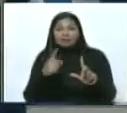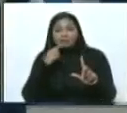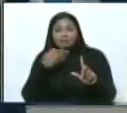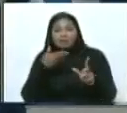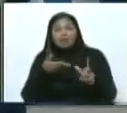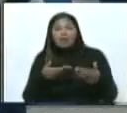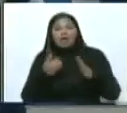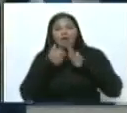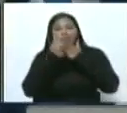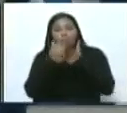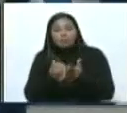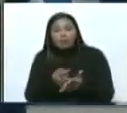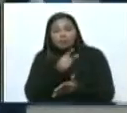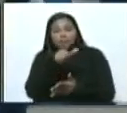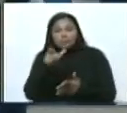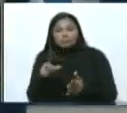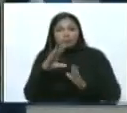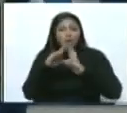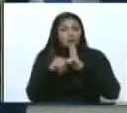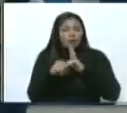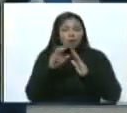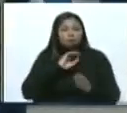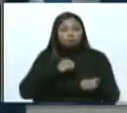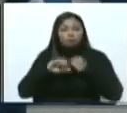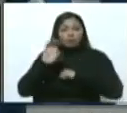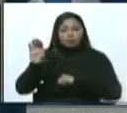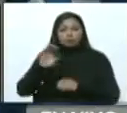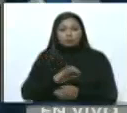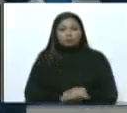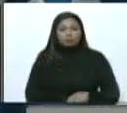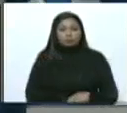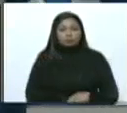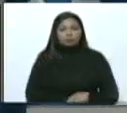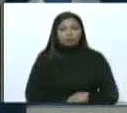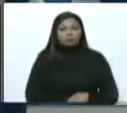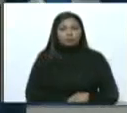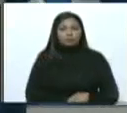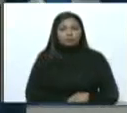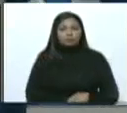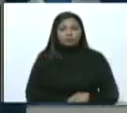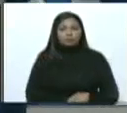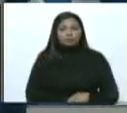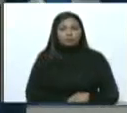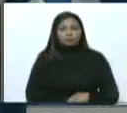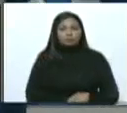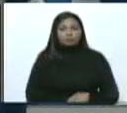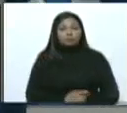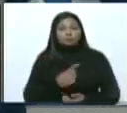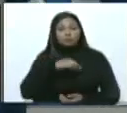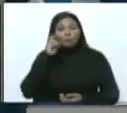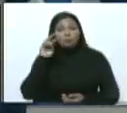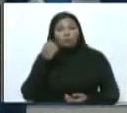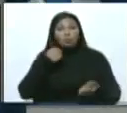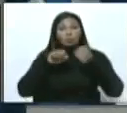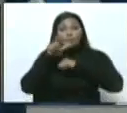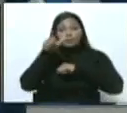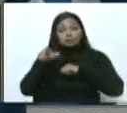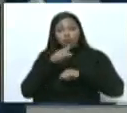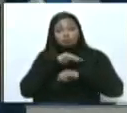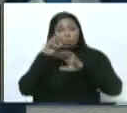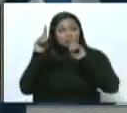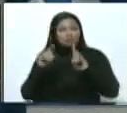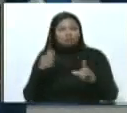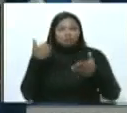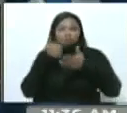estos mafiosos para delinquir contra el Estado. En tal sentido, contra ellos estamos decididos